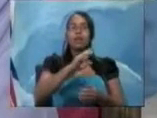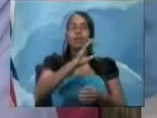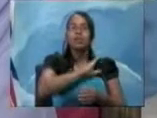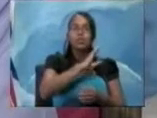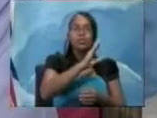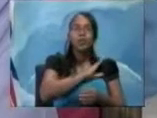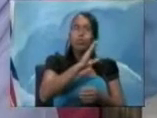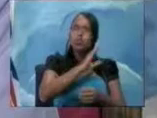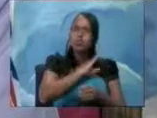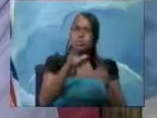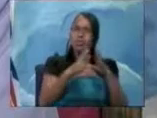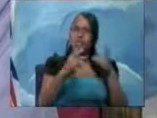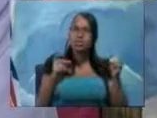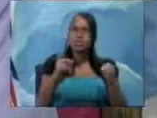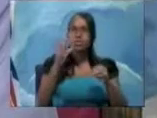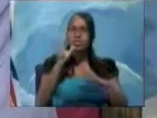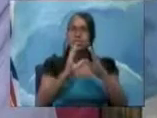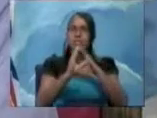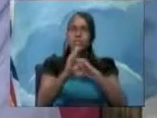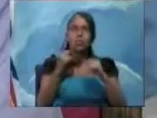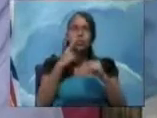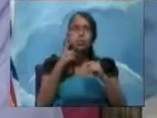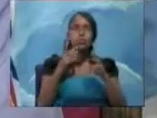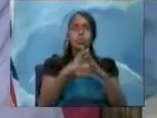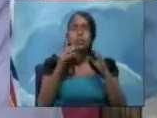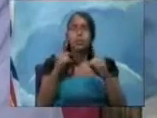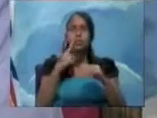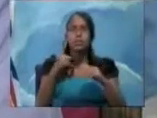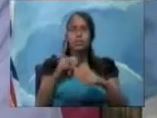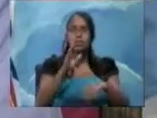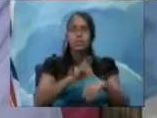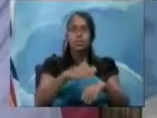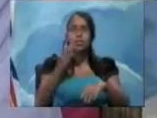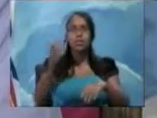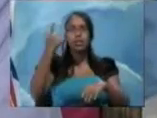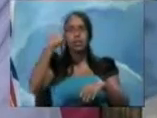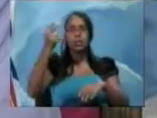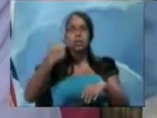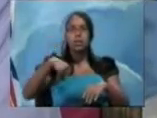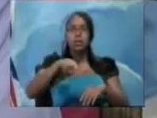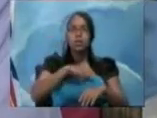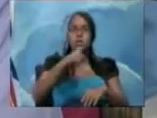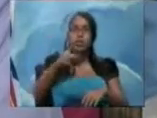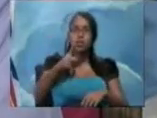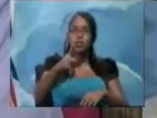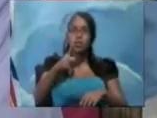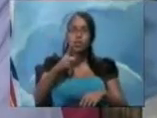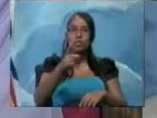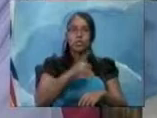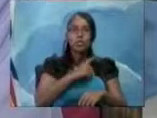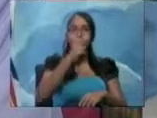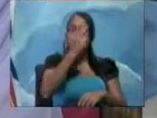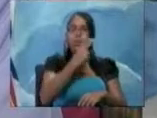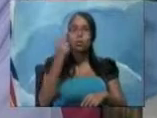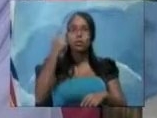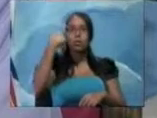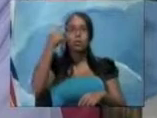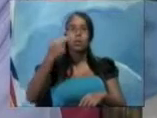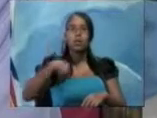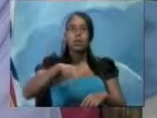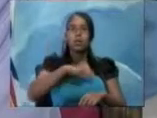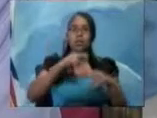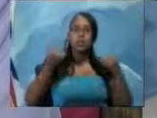el capítulo número 39 que dice el 40 porque para vosotros es la promesa y para vuestros hijos